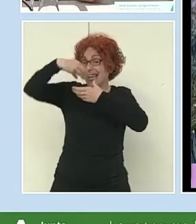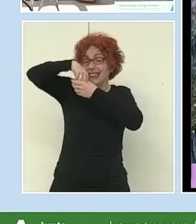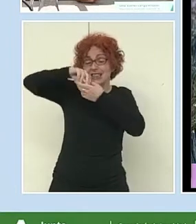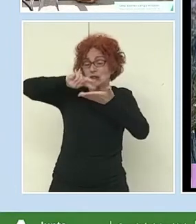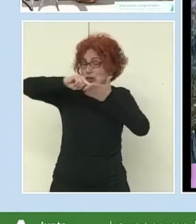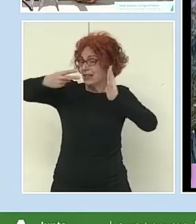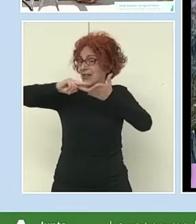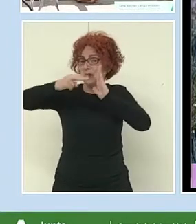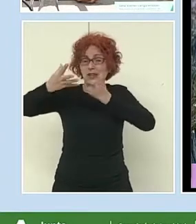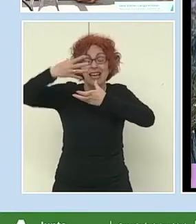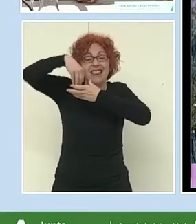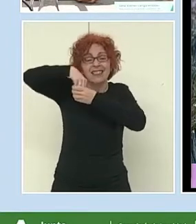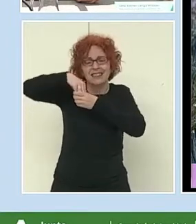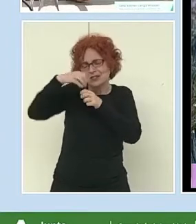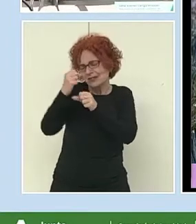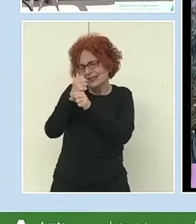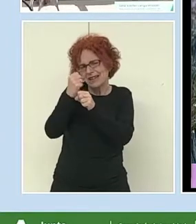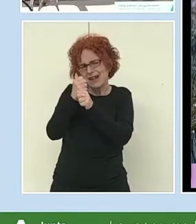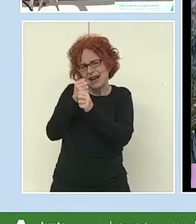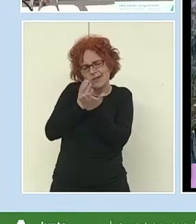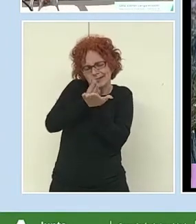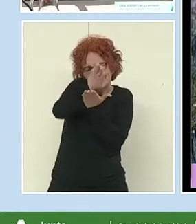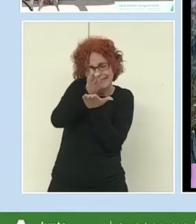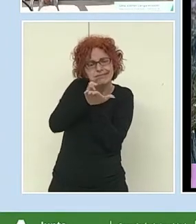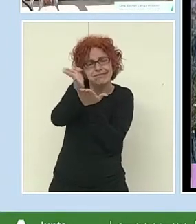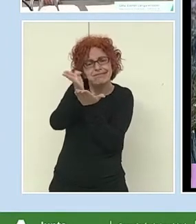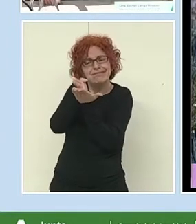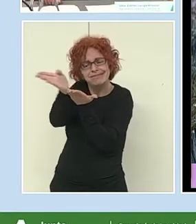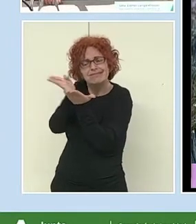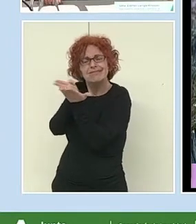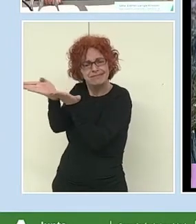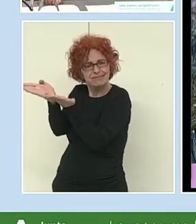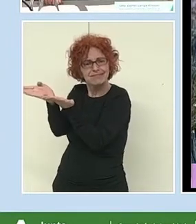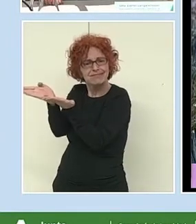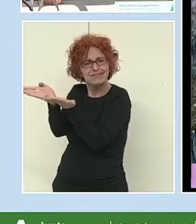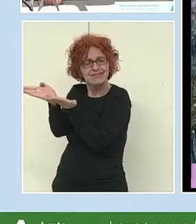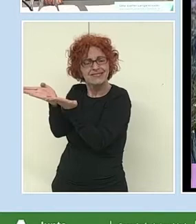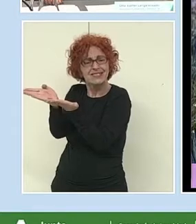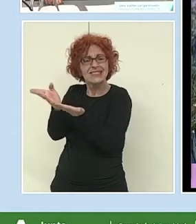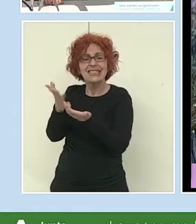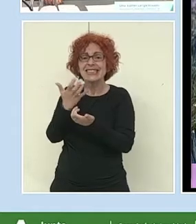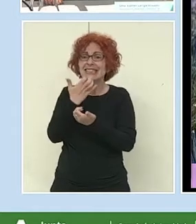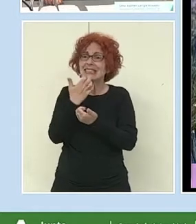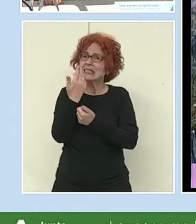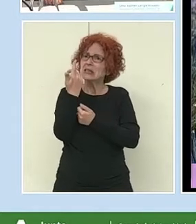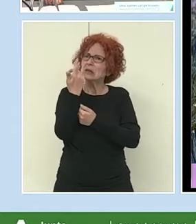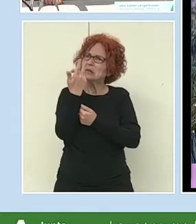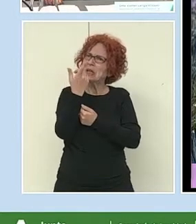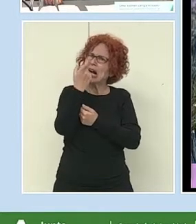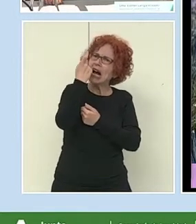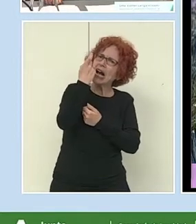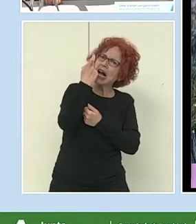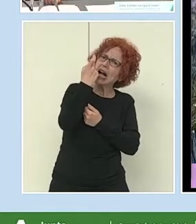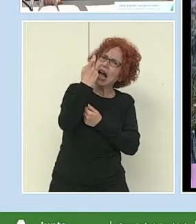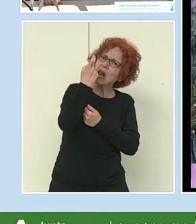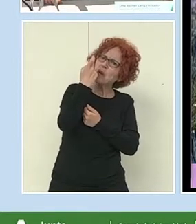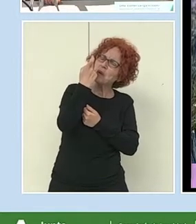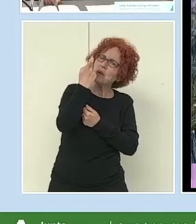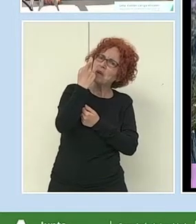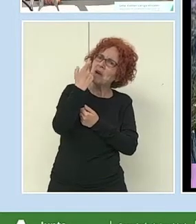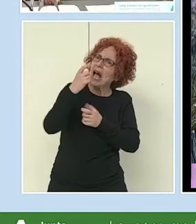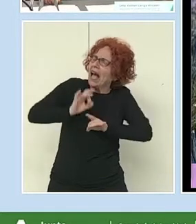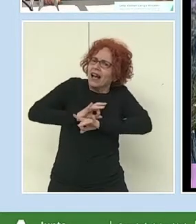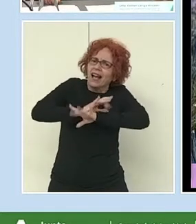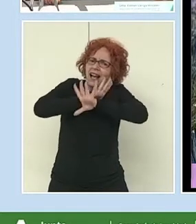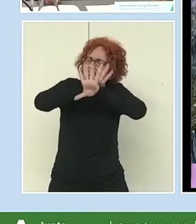ayudar muchísimo pues, si un alumno o una alumna lo tiene claro desde un principio, pero creo que sería